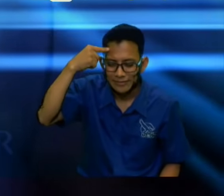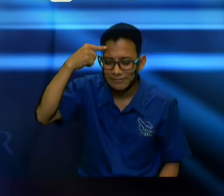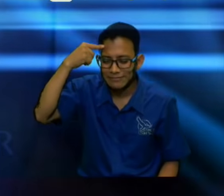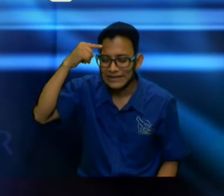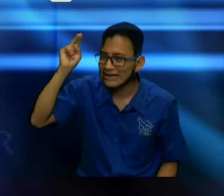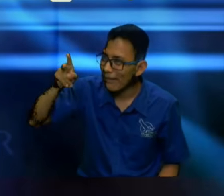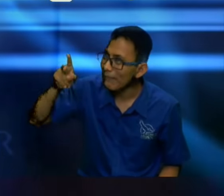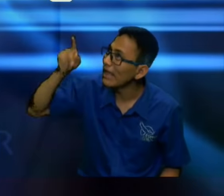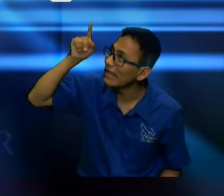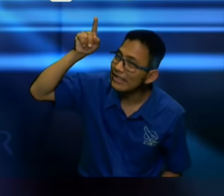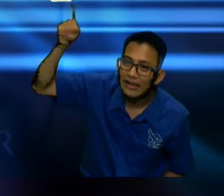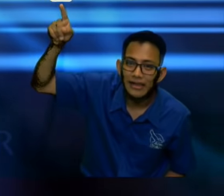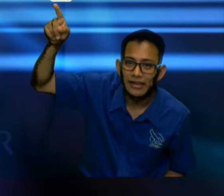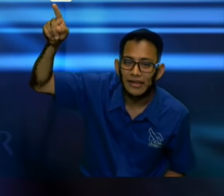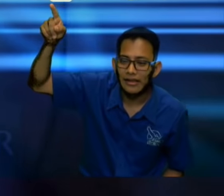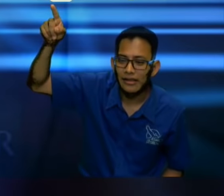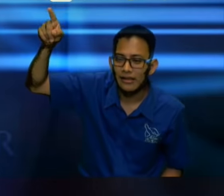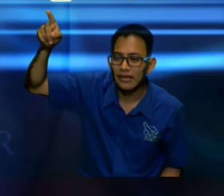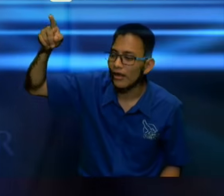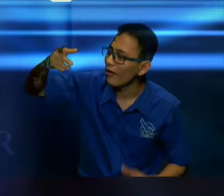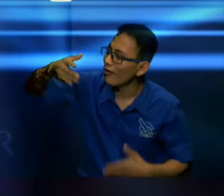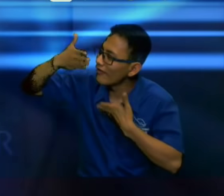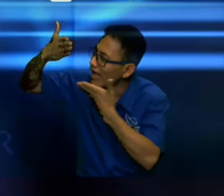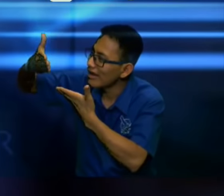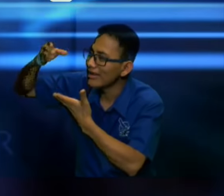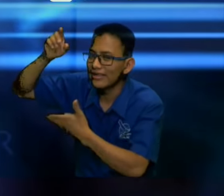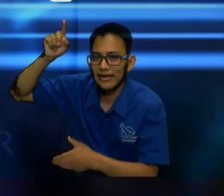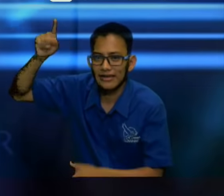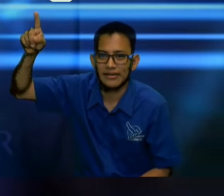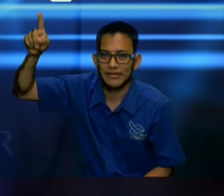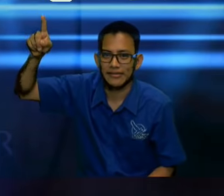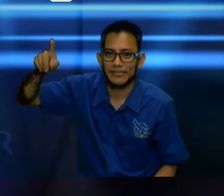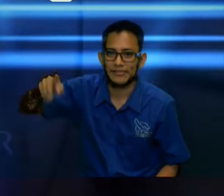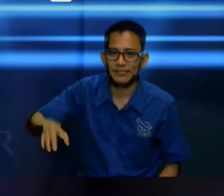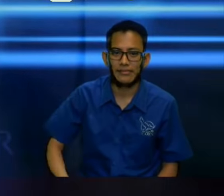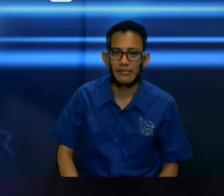persevera, porque en ti ha confiado.